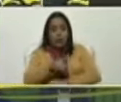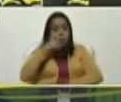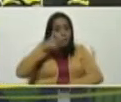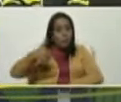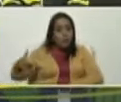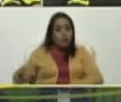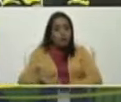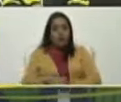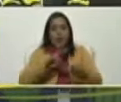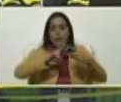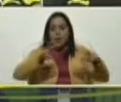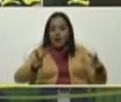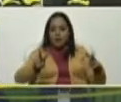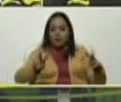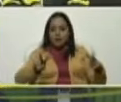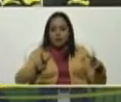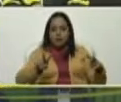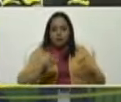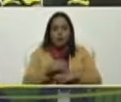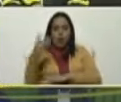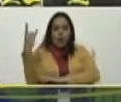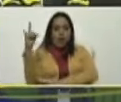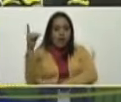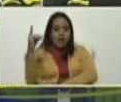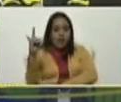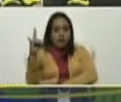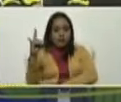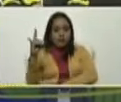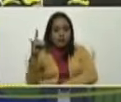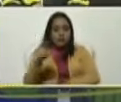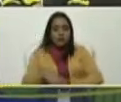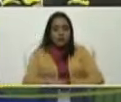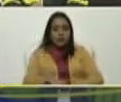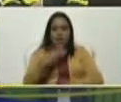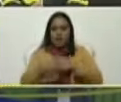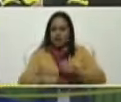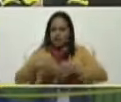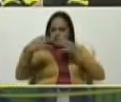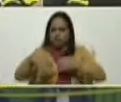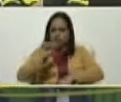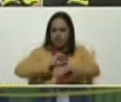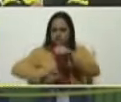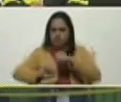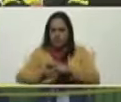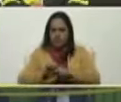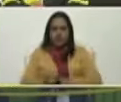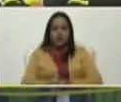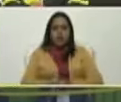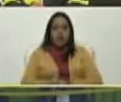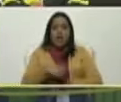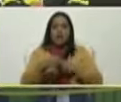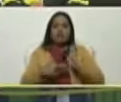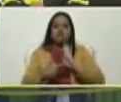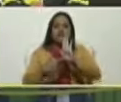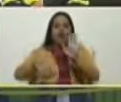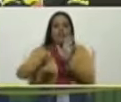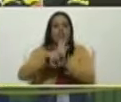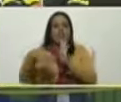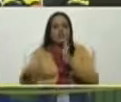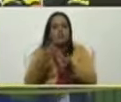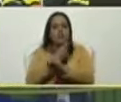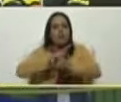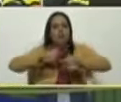Paz, el pueblo del Alto, hizo valer su poder, hizo valer su derecho a la democracia, a la